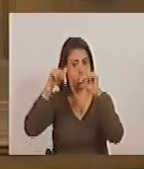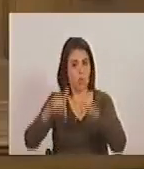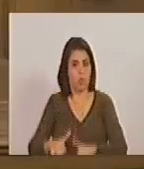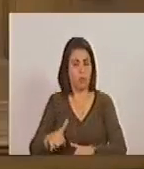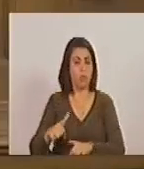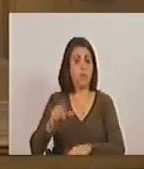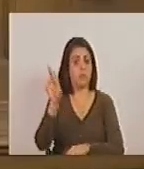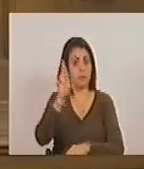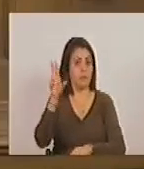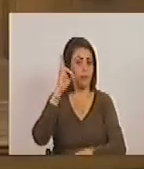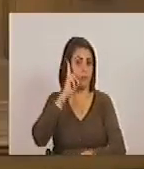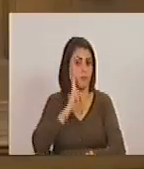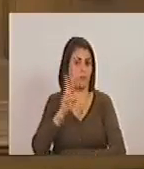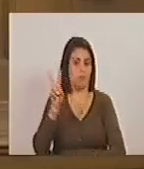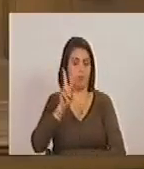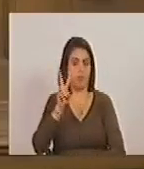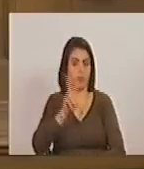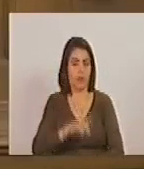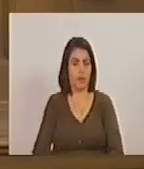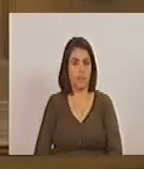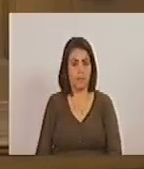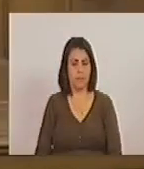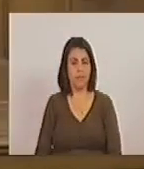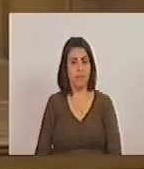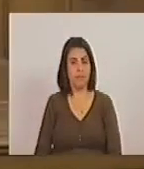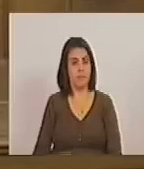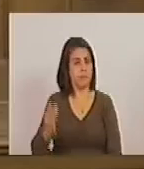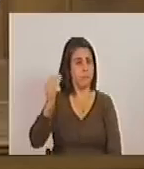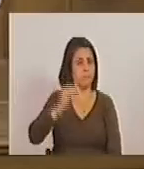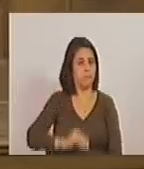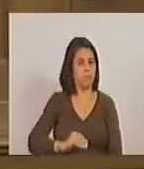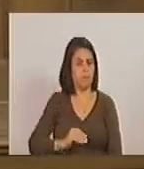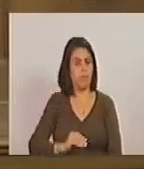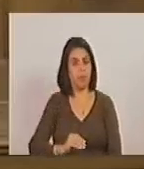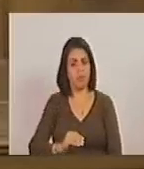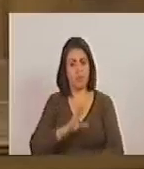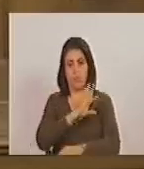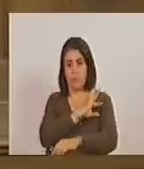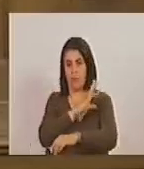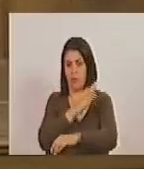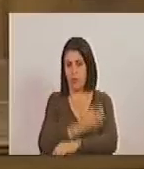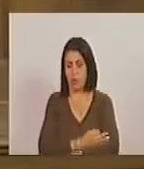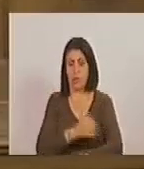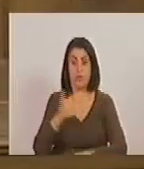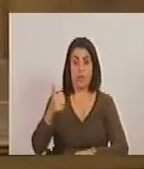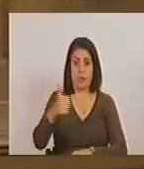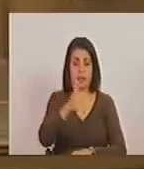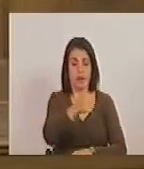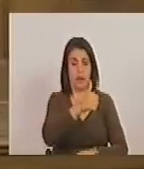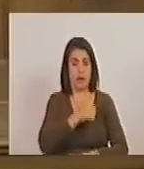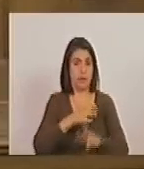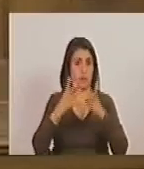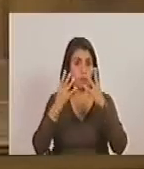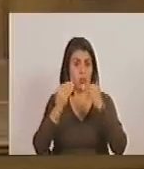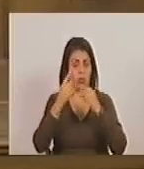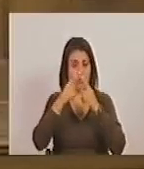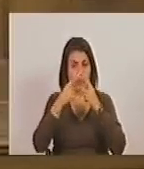la República Bolivariana de Venezuela con más fuerza y en cada uno de